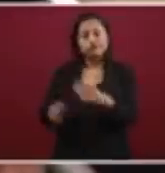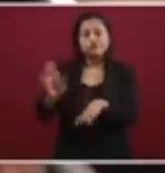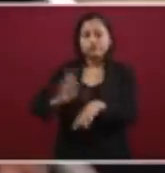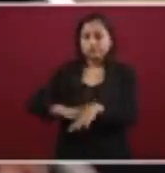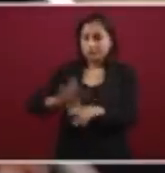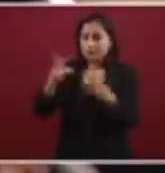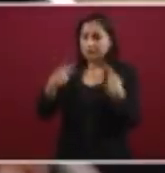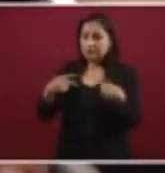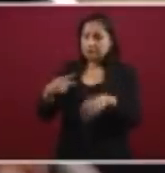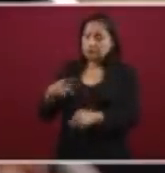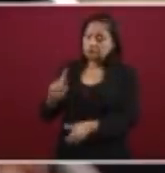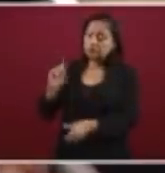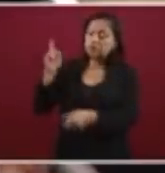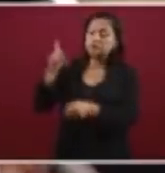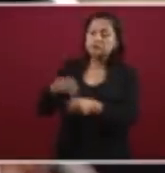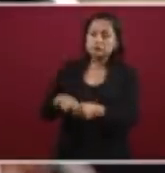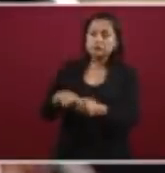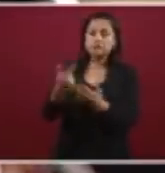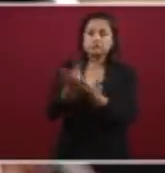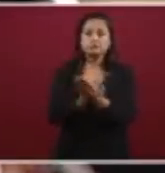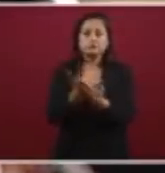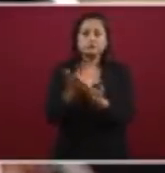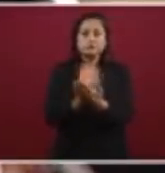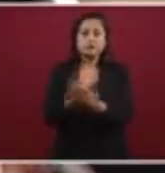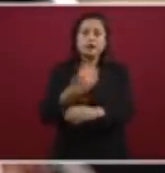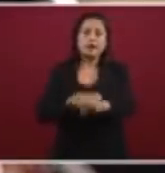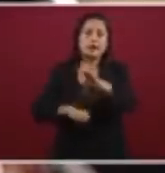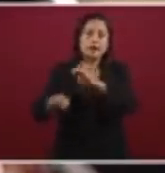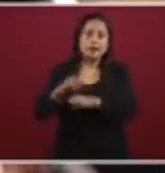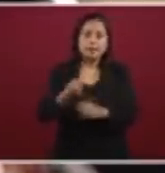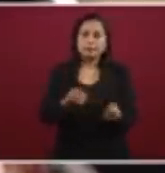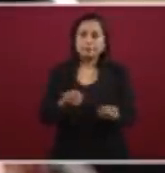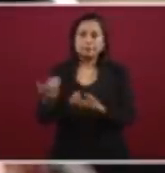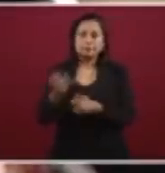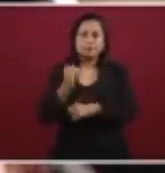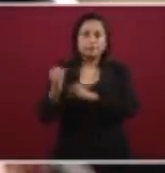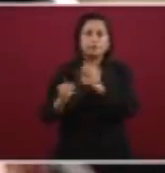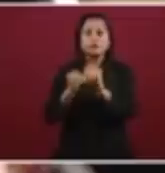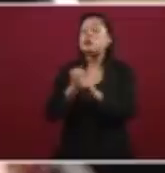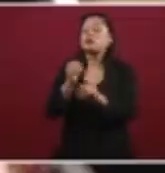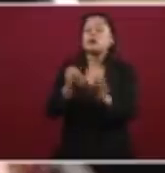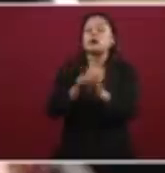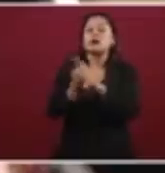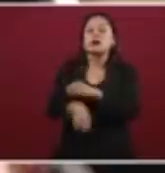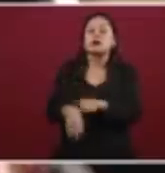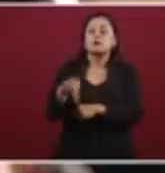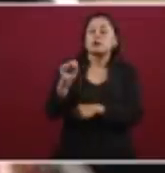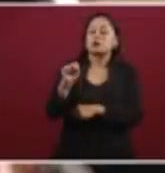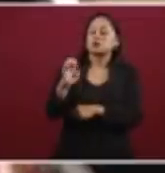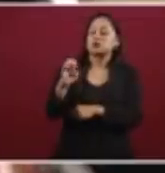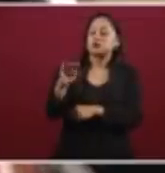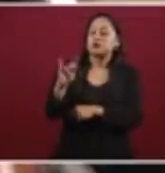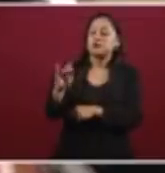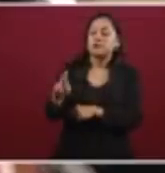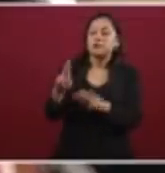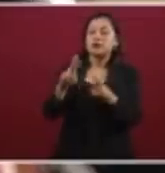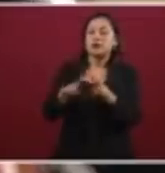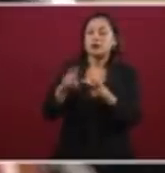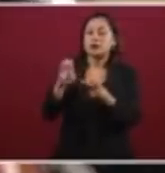paraestatales de pep empresas transnacionales como siempre iberdola energy